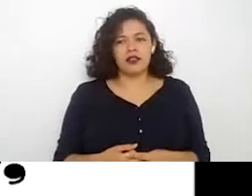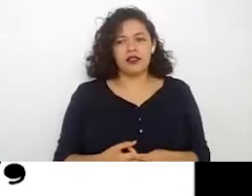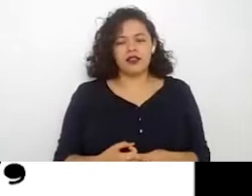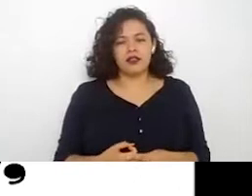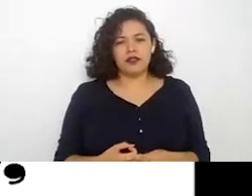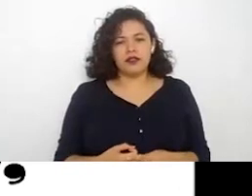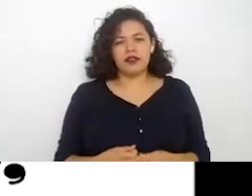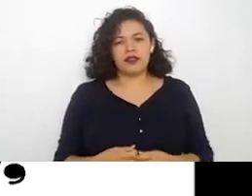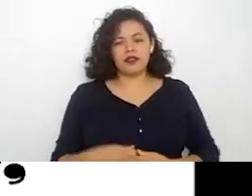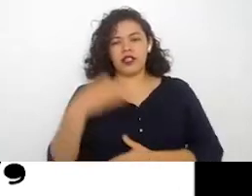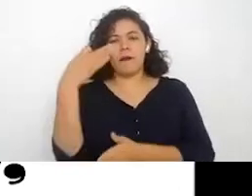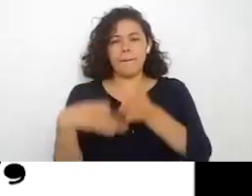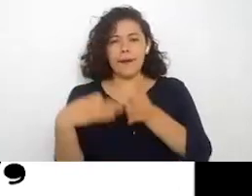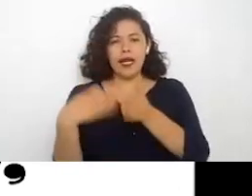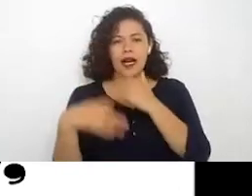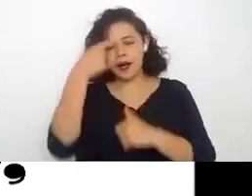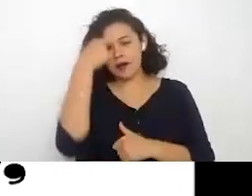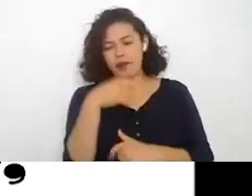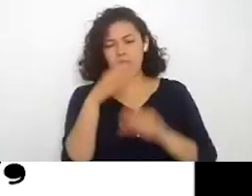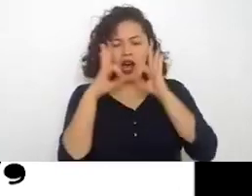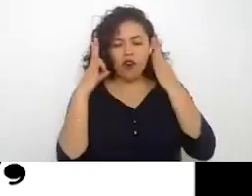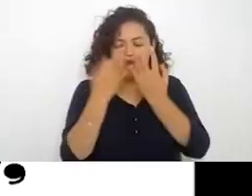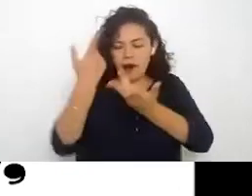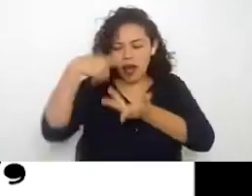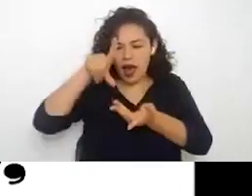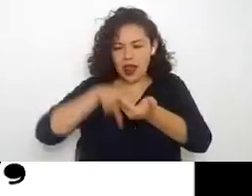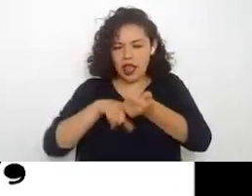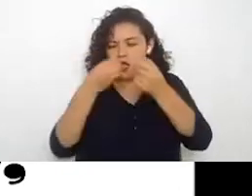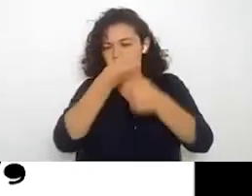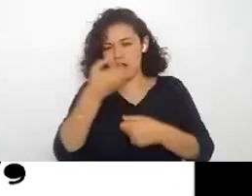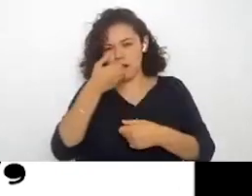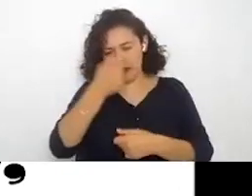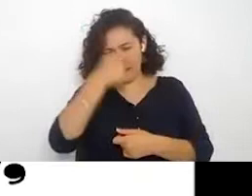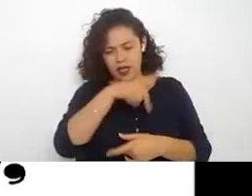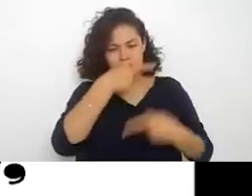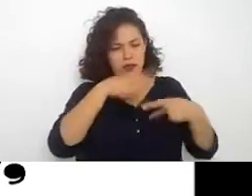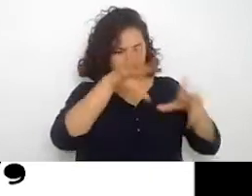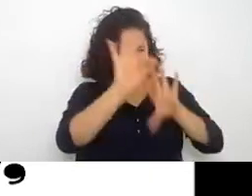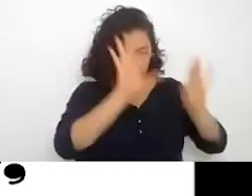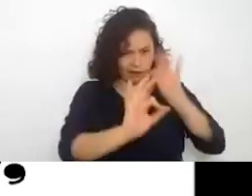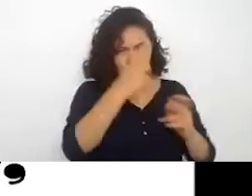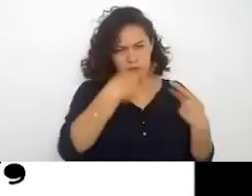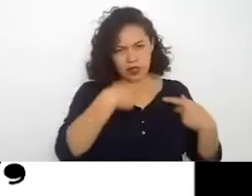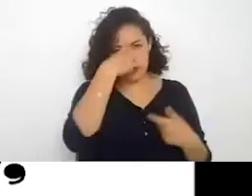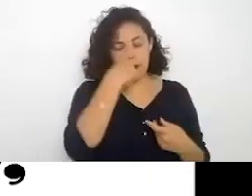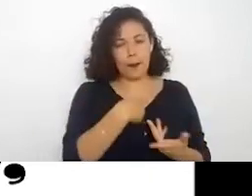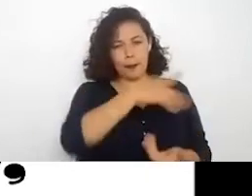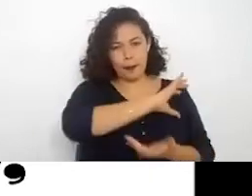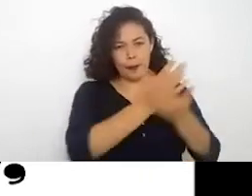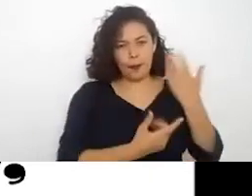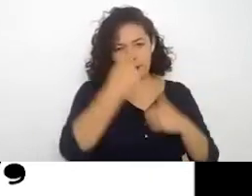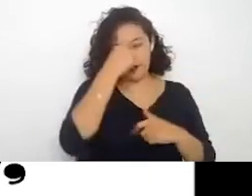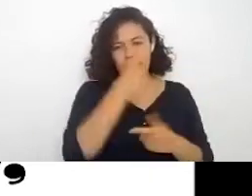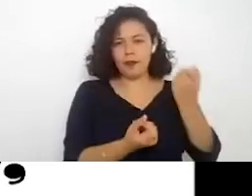la infraestructura para poder llevar a cabo una selección y contratación de personal a través de ciertas